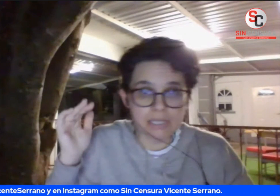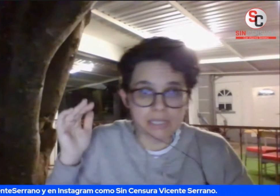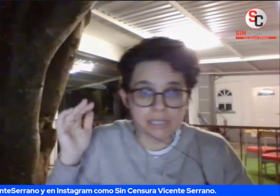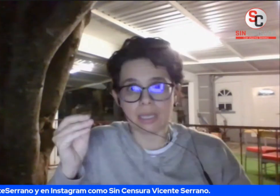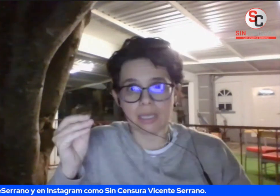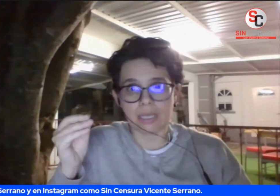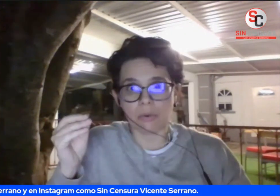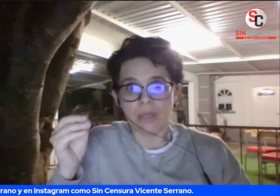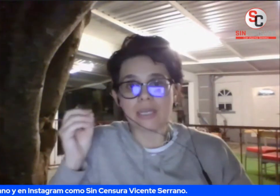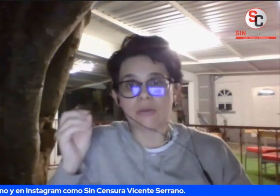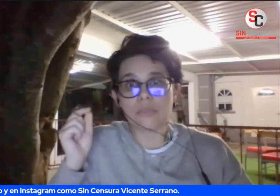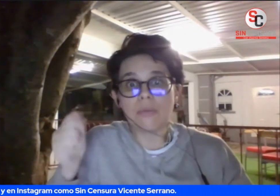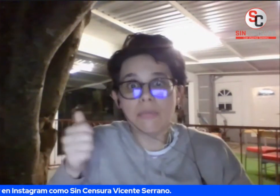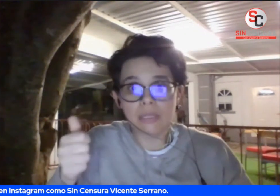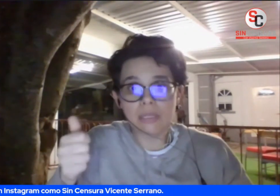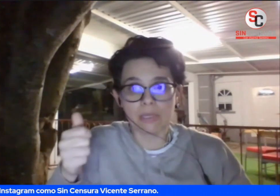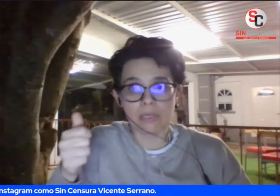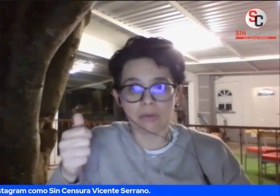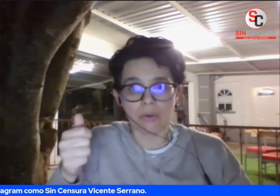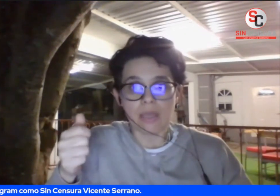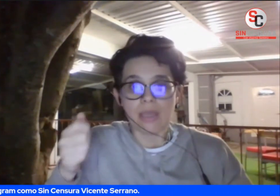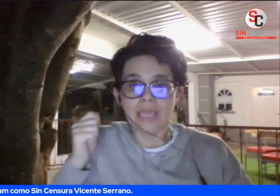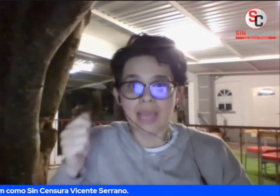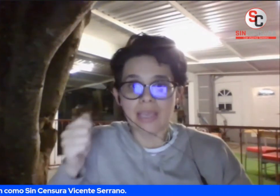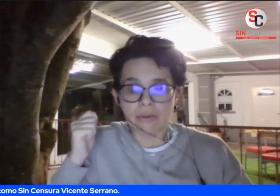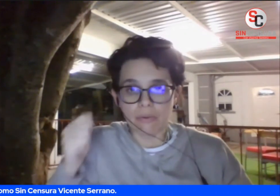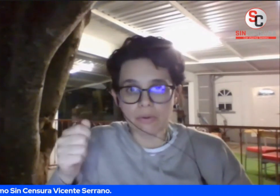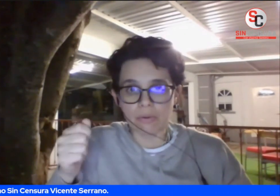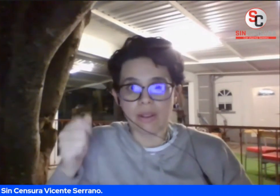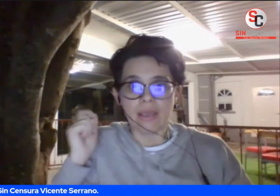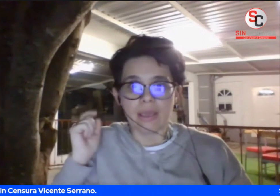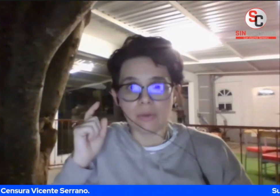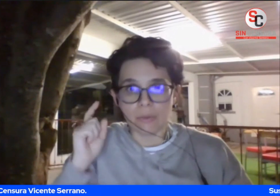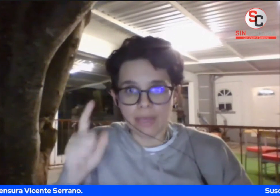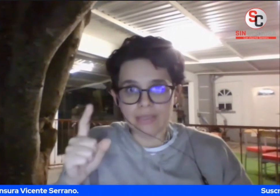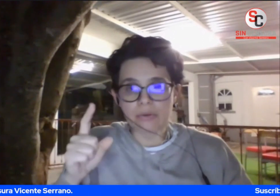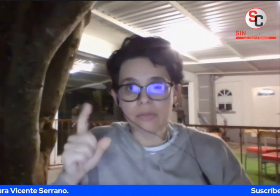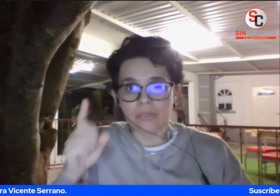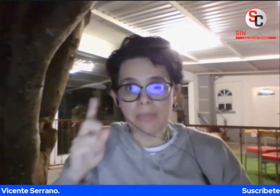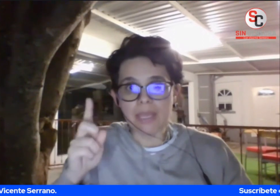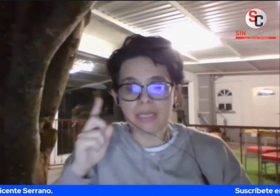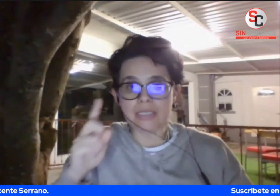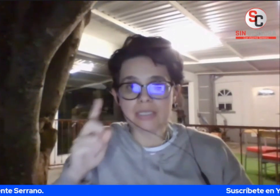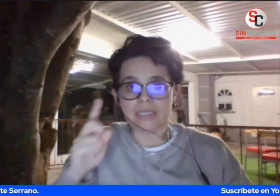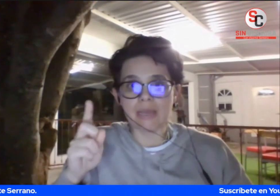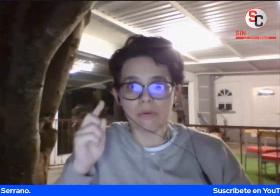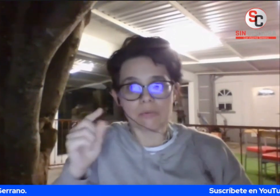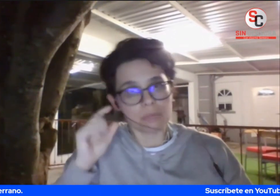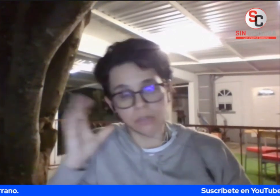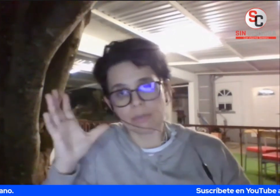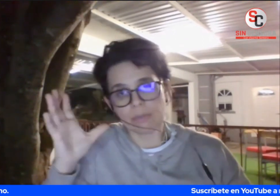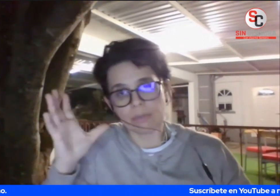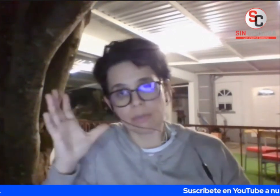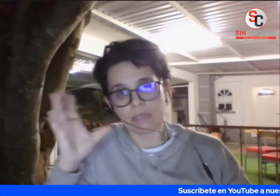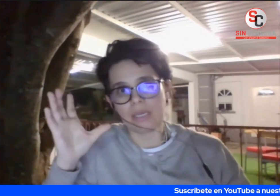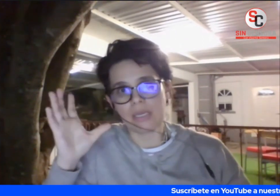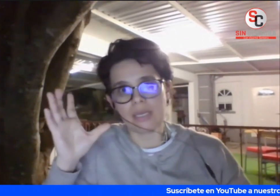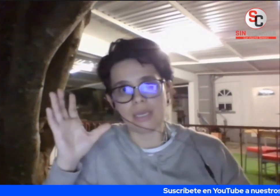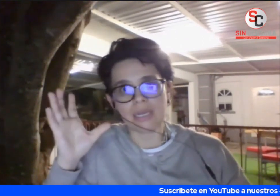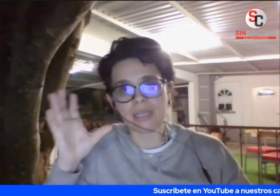sumamente estratégico, es algo sumamente político. Y ahí, ojo, en lo ético también está uno, sobre